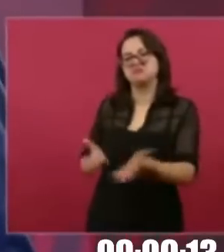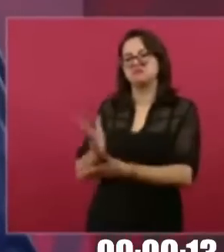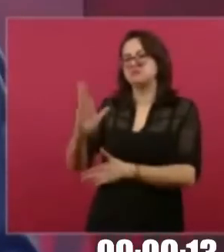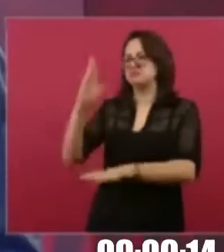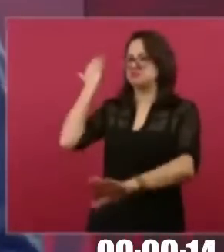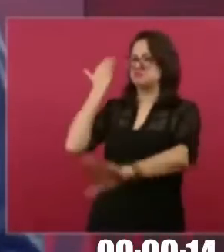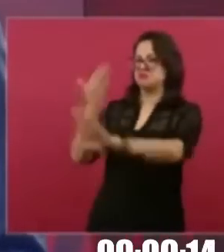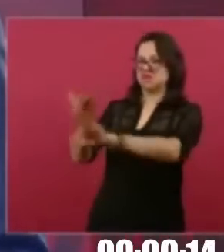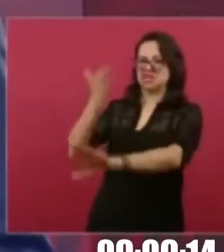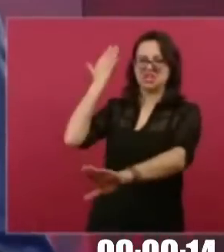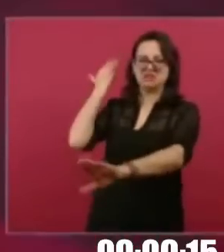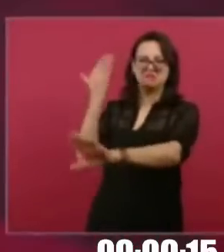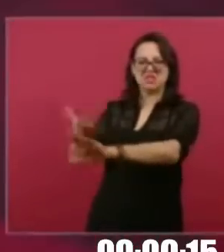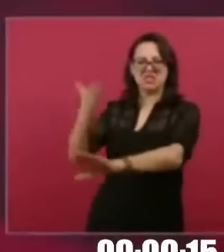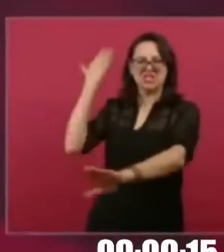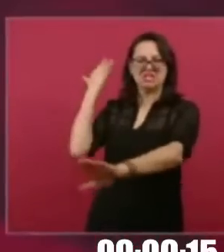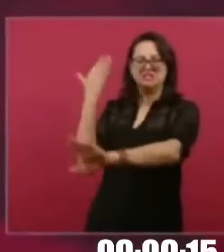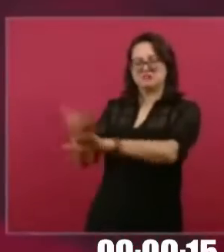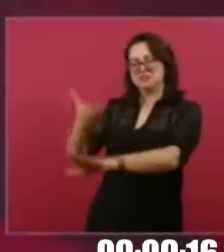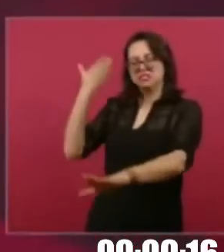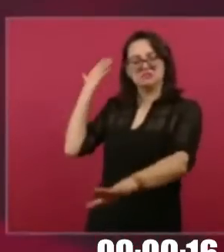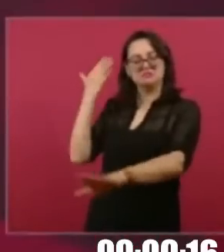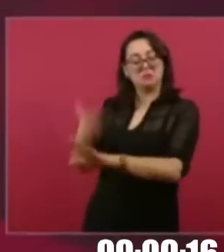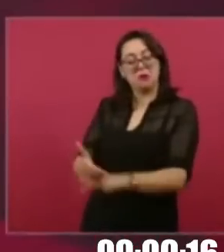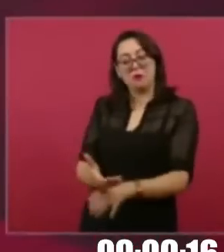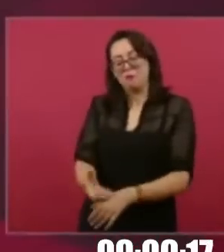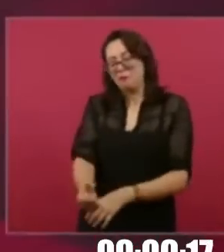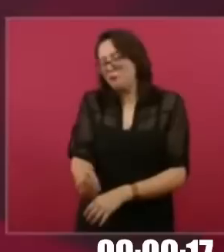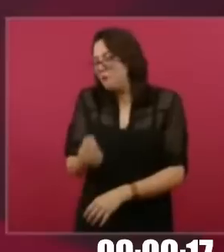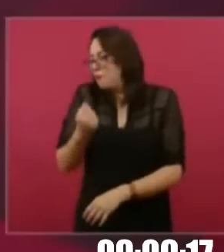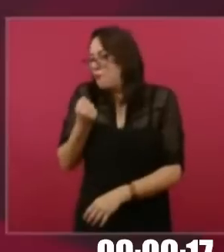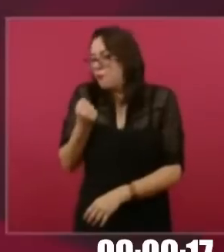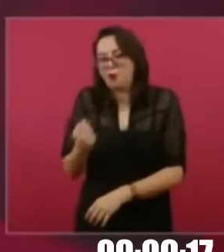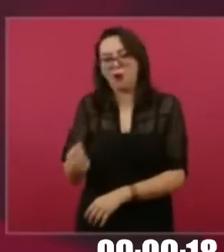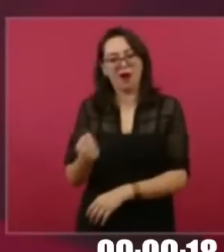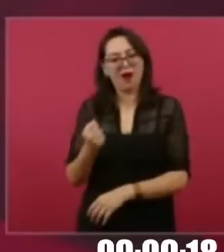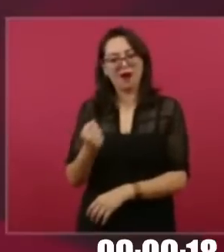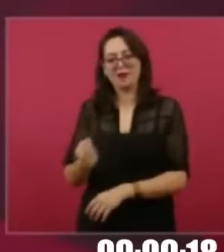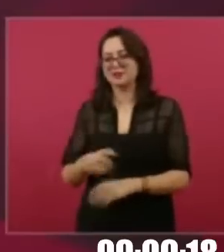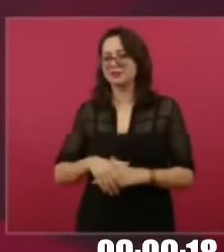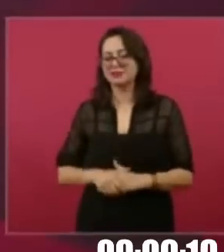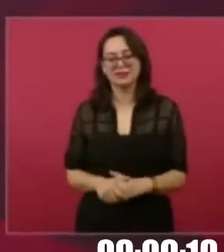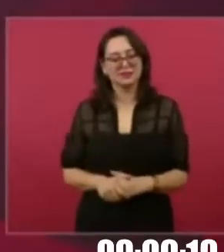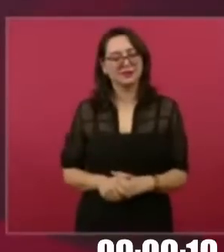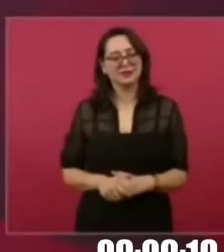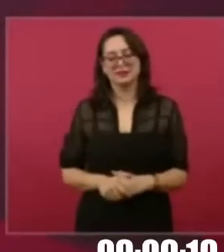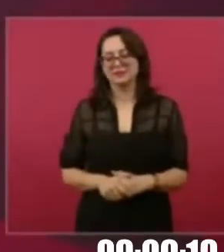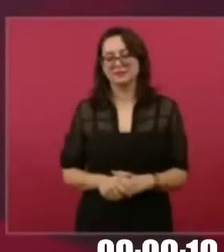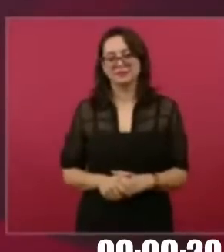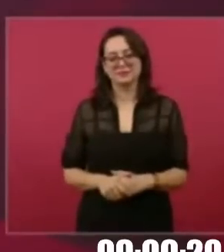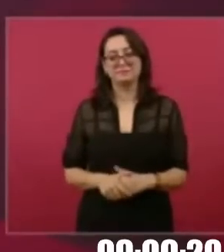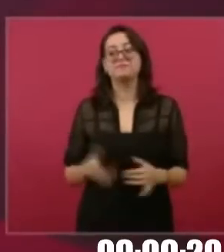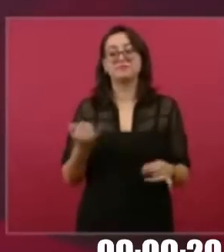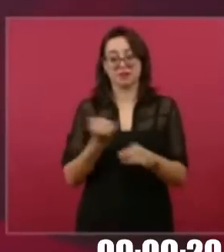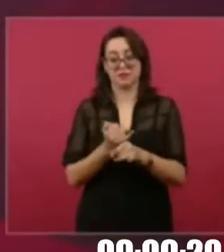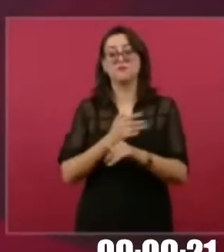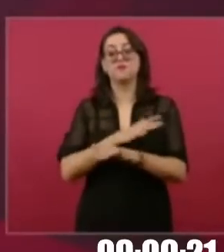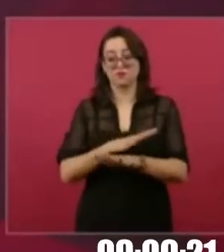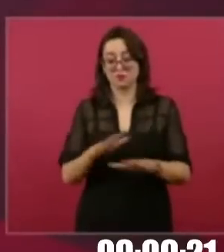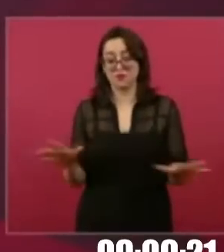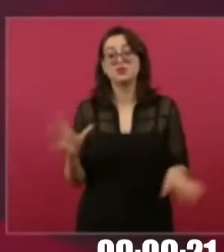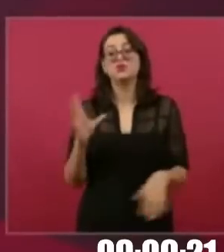agencias de Estados Unidos eso se sabe porque se han